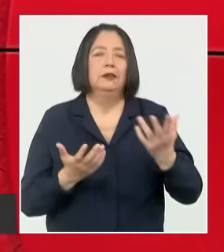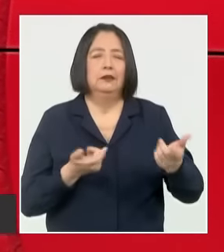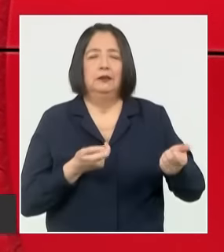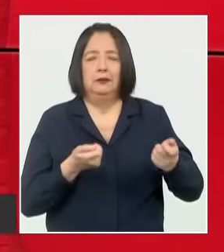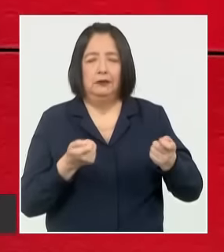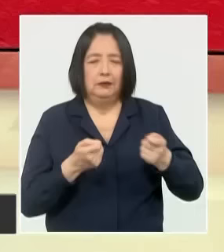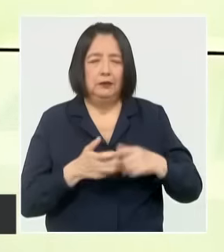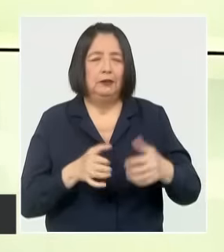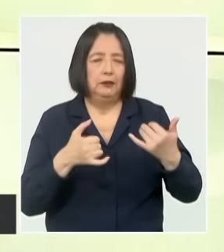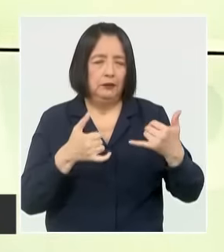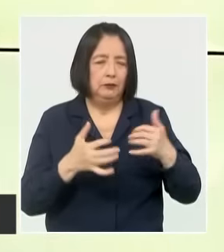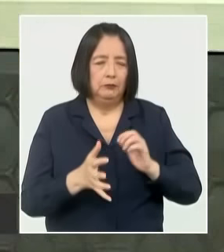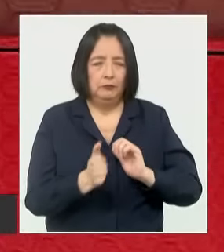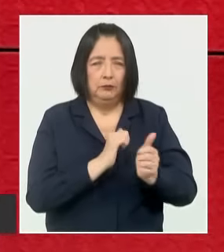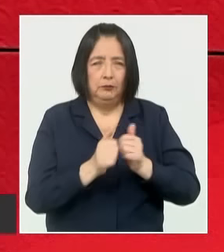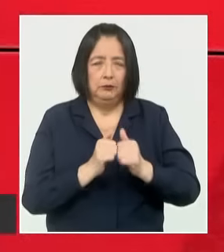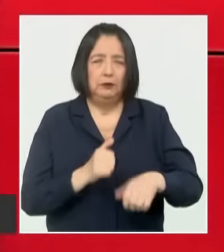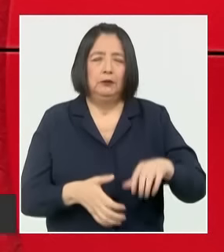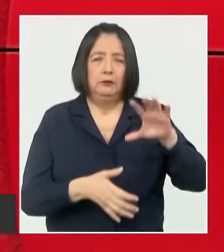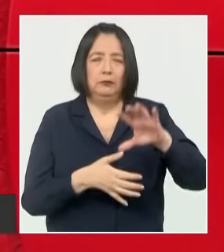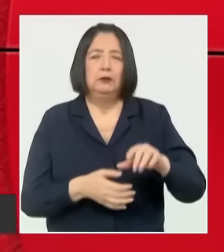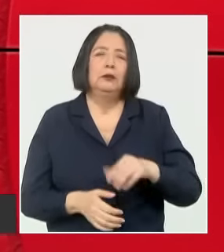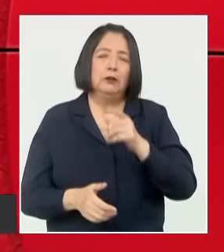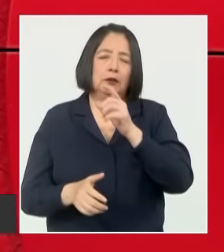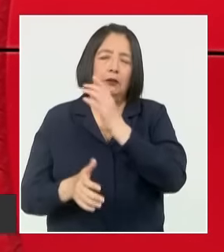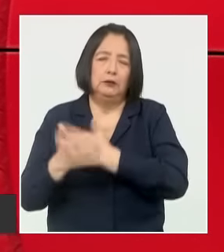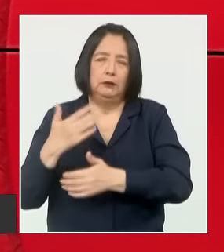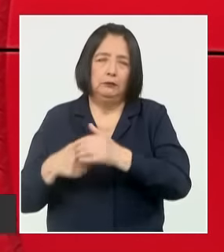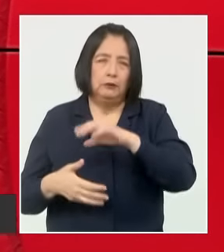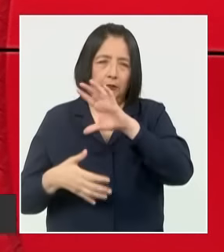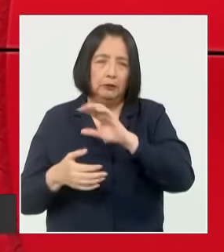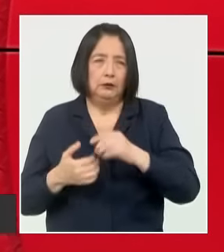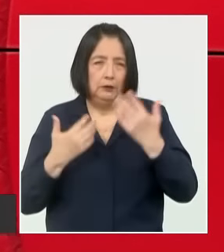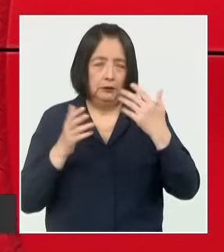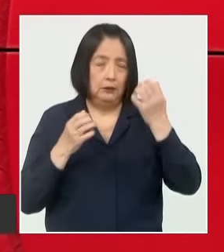Juegos Panamericanos y para Panamericanos 2027. Hasta aquí la